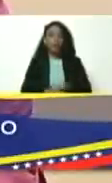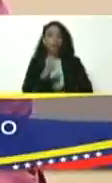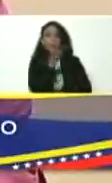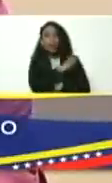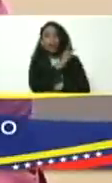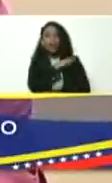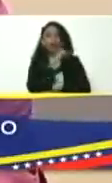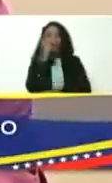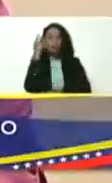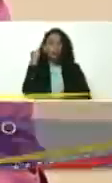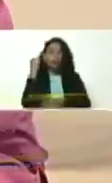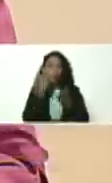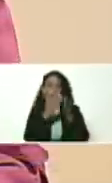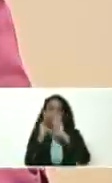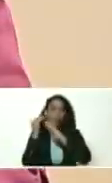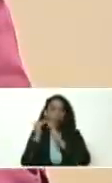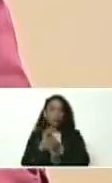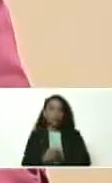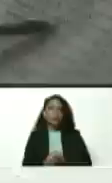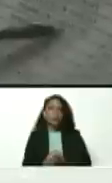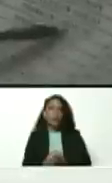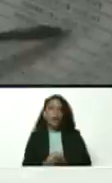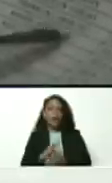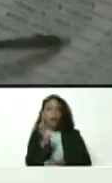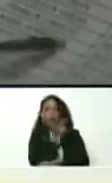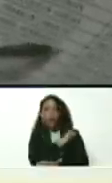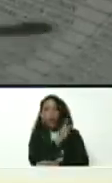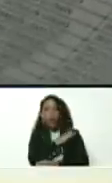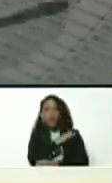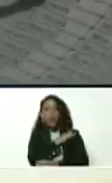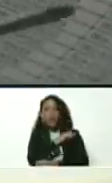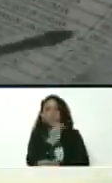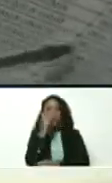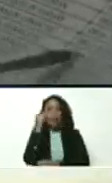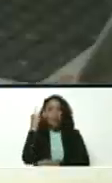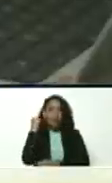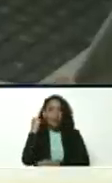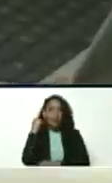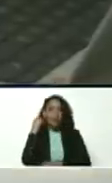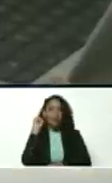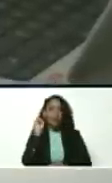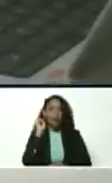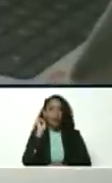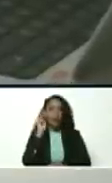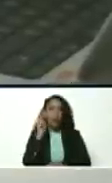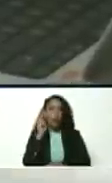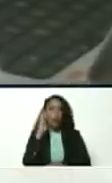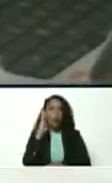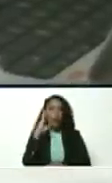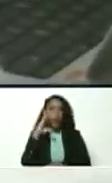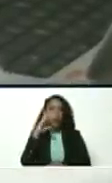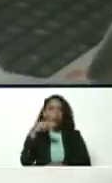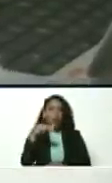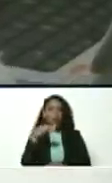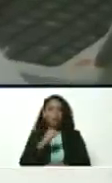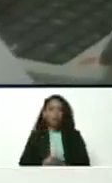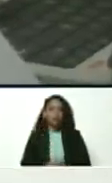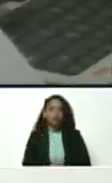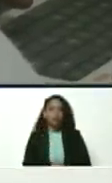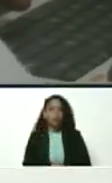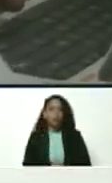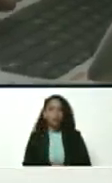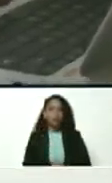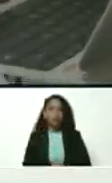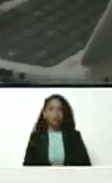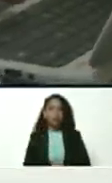de comunidad y de los jefes y jefas unidades de batalla bolívar